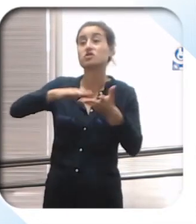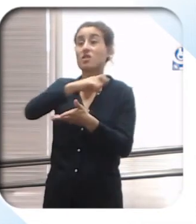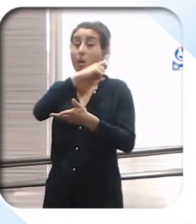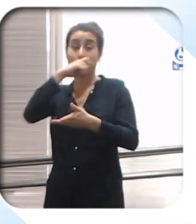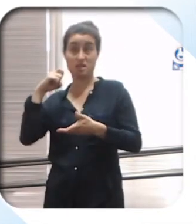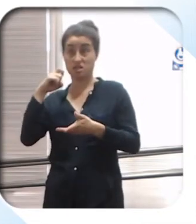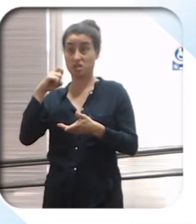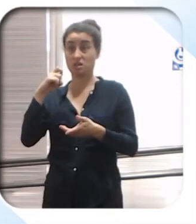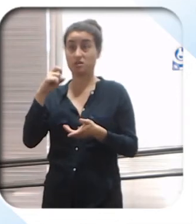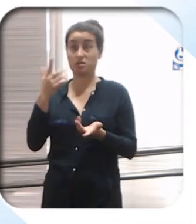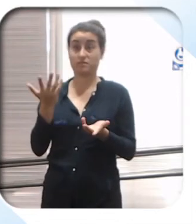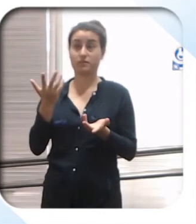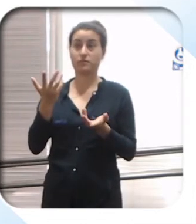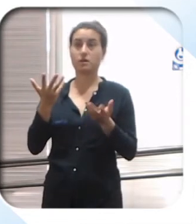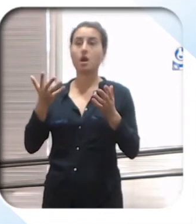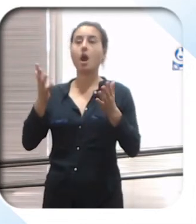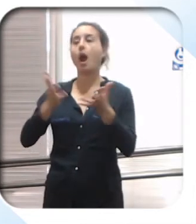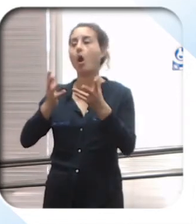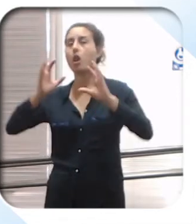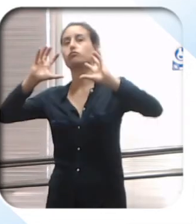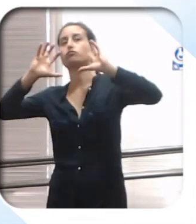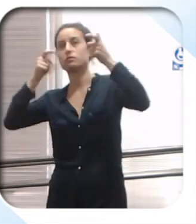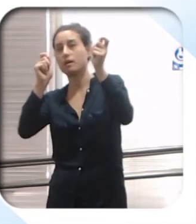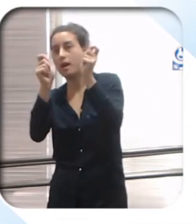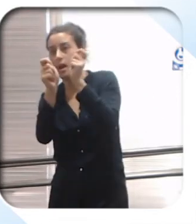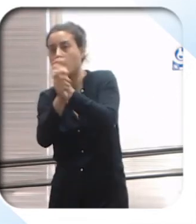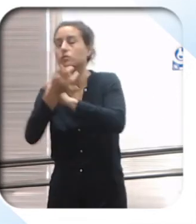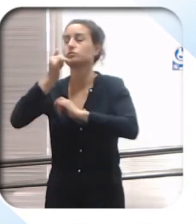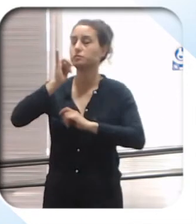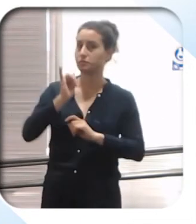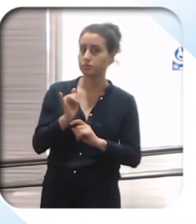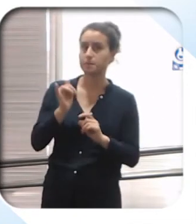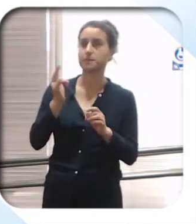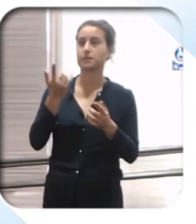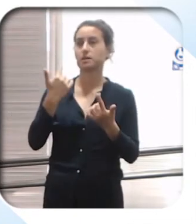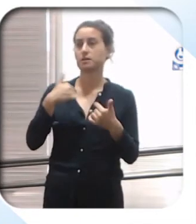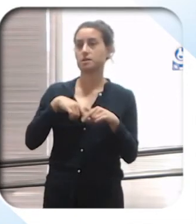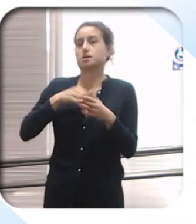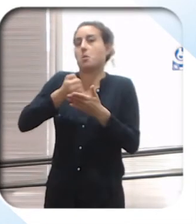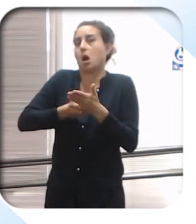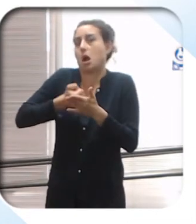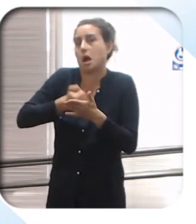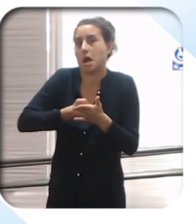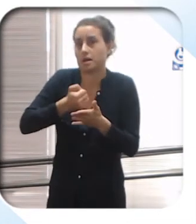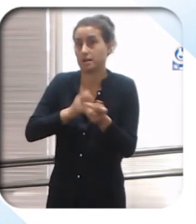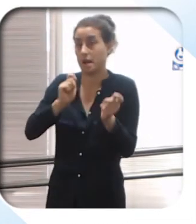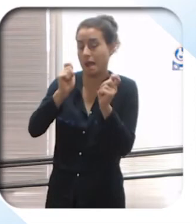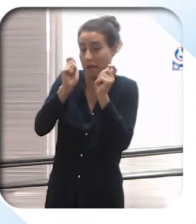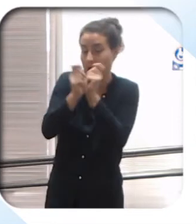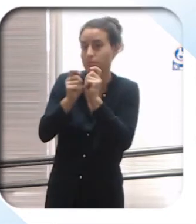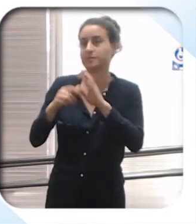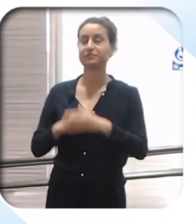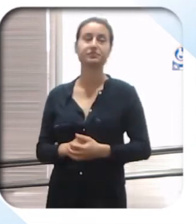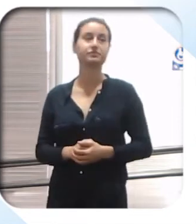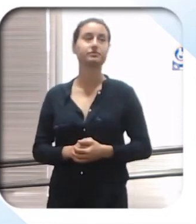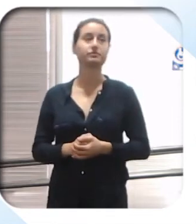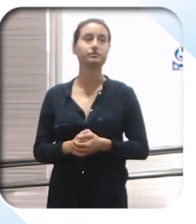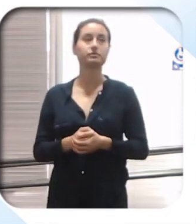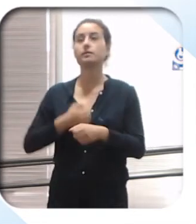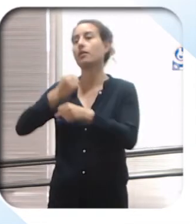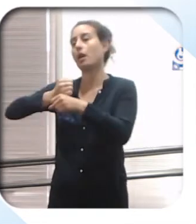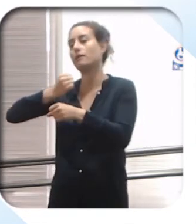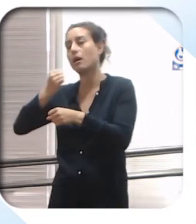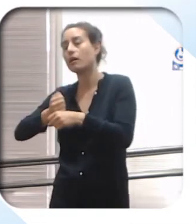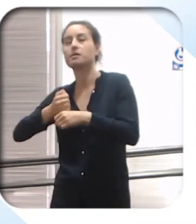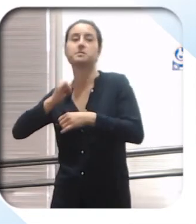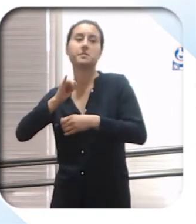que no, estamos revolucionando y todo bien, sí, haremos nuestro intento, ¿verdad? Estamos en eso.